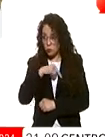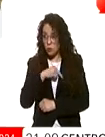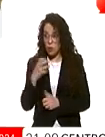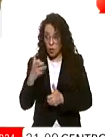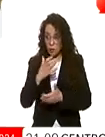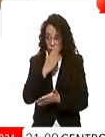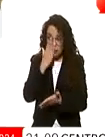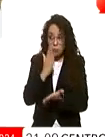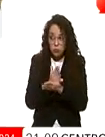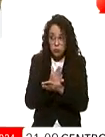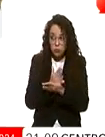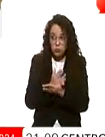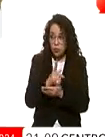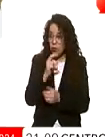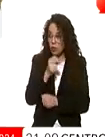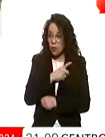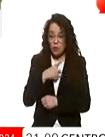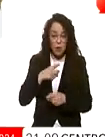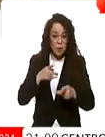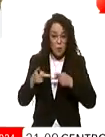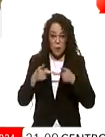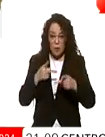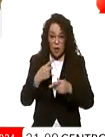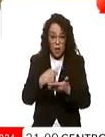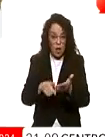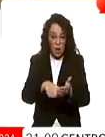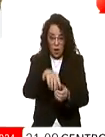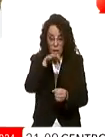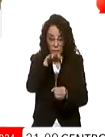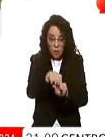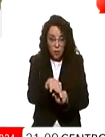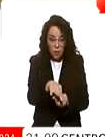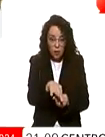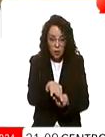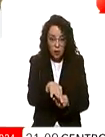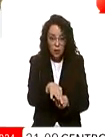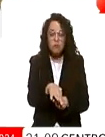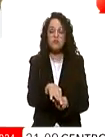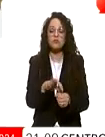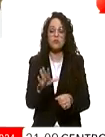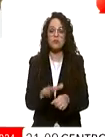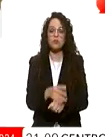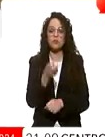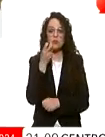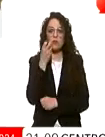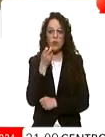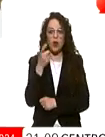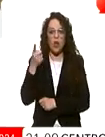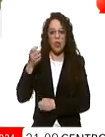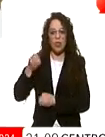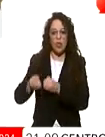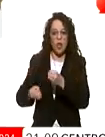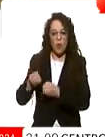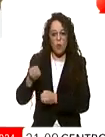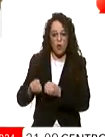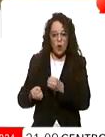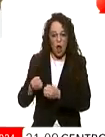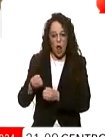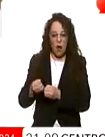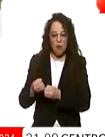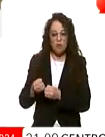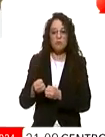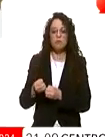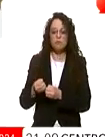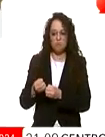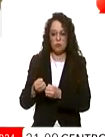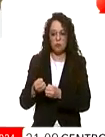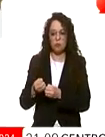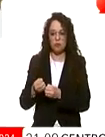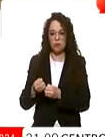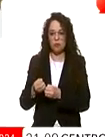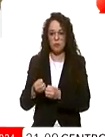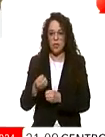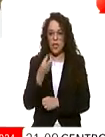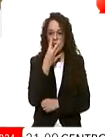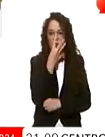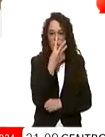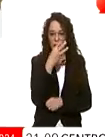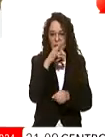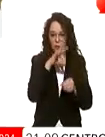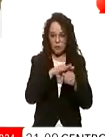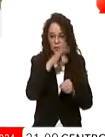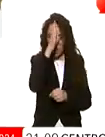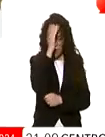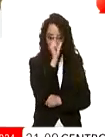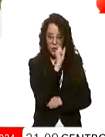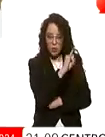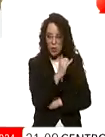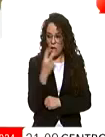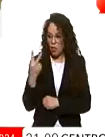en pocas palabras. Y el tribunal hoy resolvió por 3-2 que no es viable